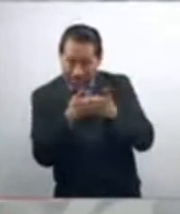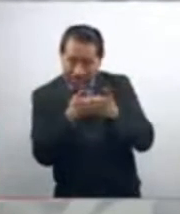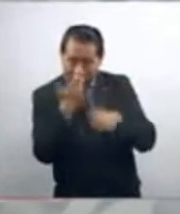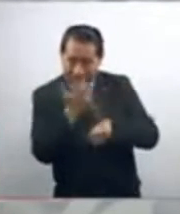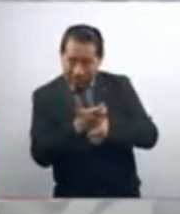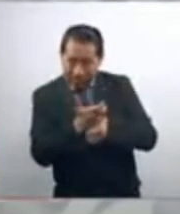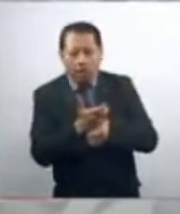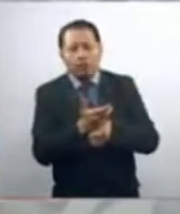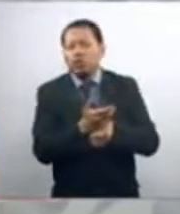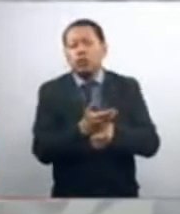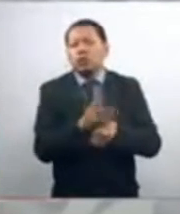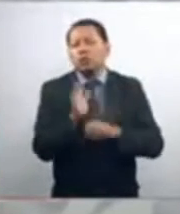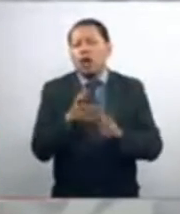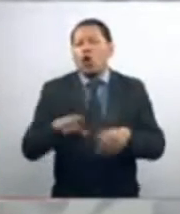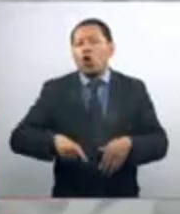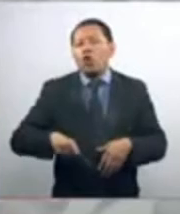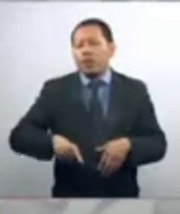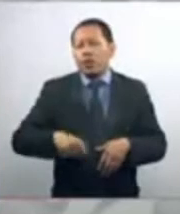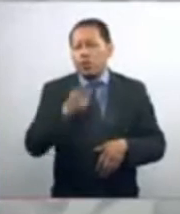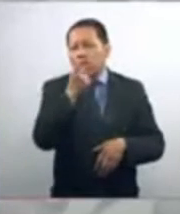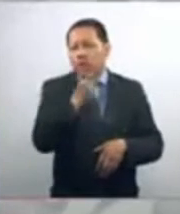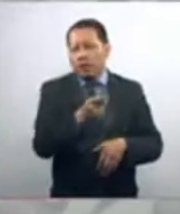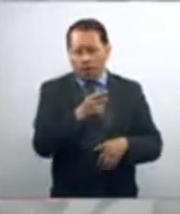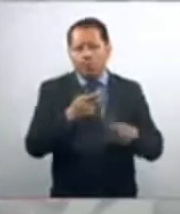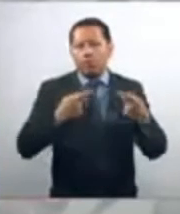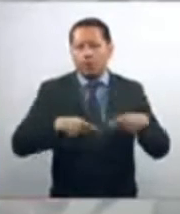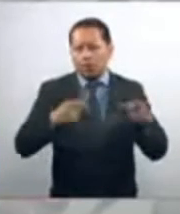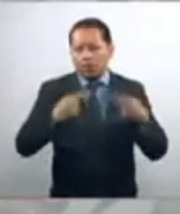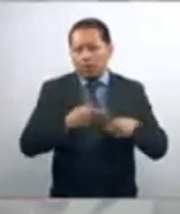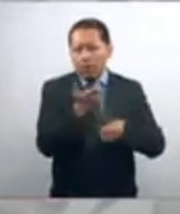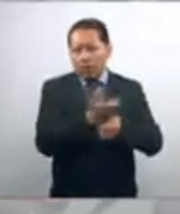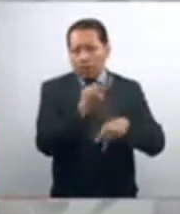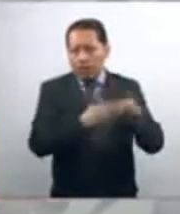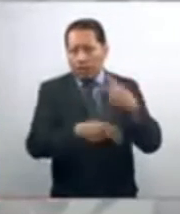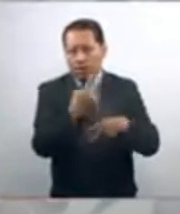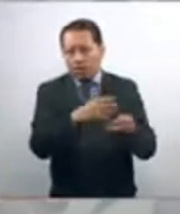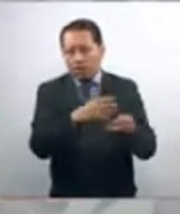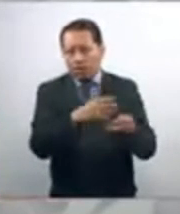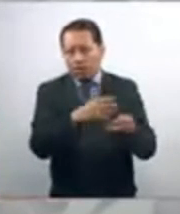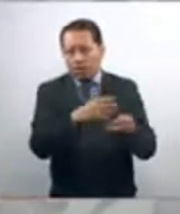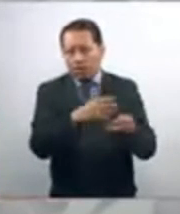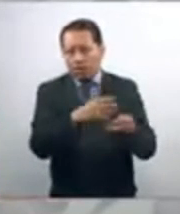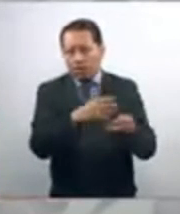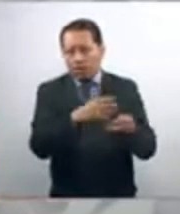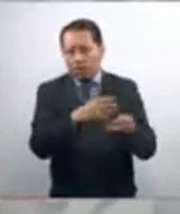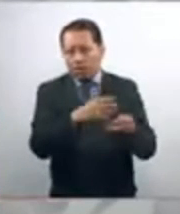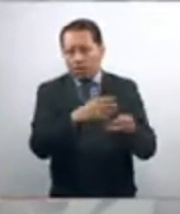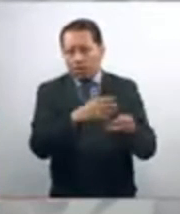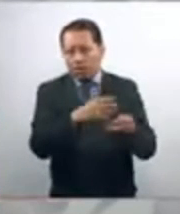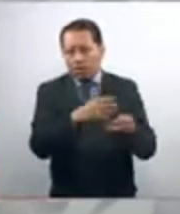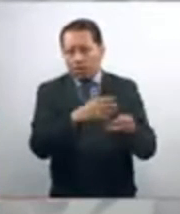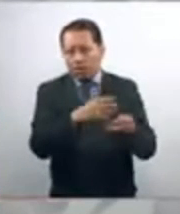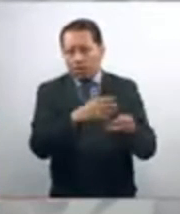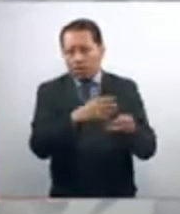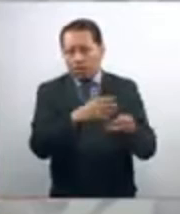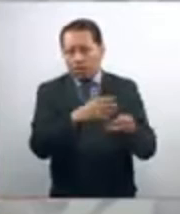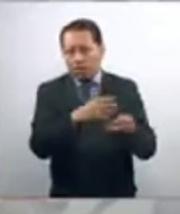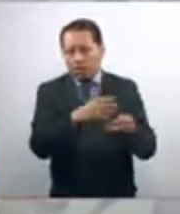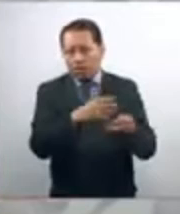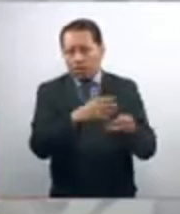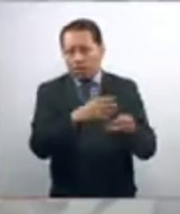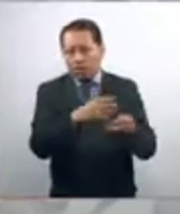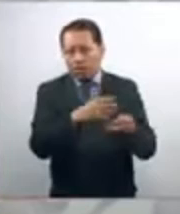ciudadanos estadounidenses a menos que trabajen en actividades de primera necesidad en nuestro país. ¿Paren? ¿Así